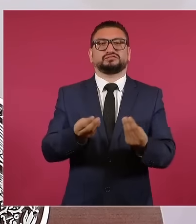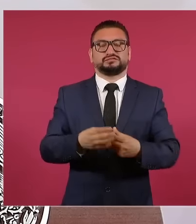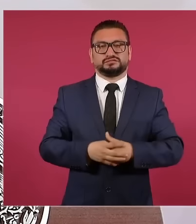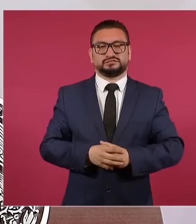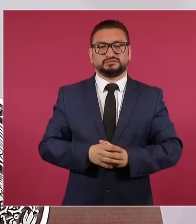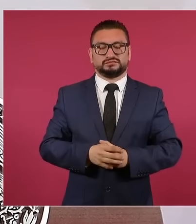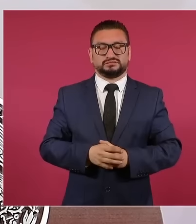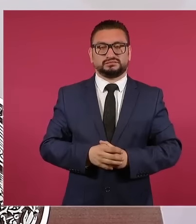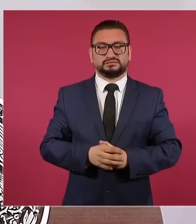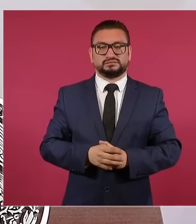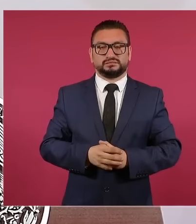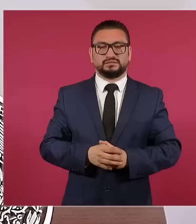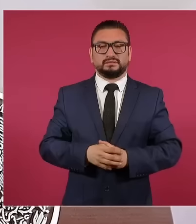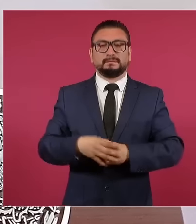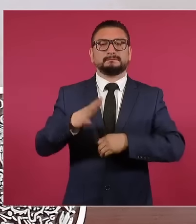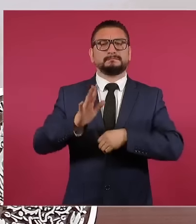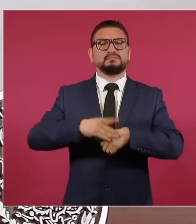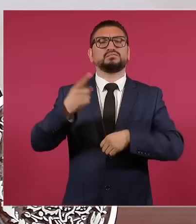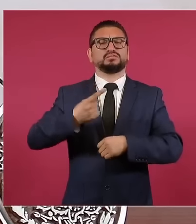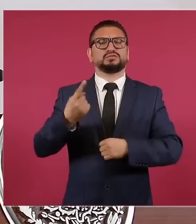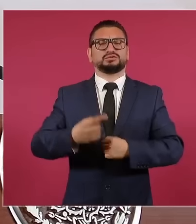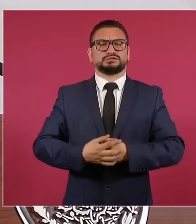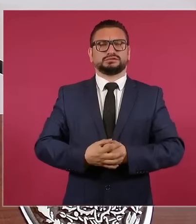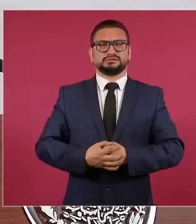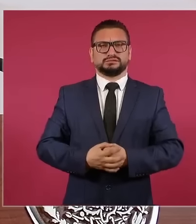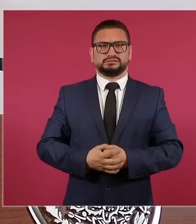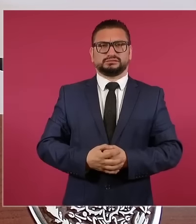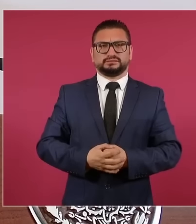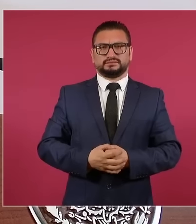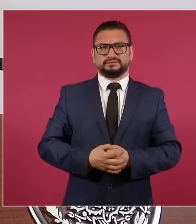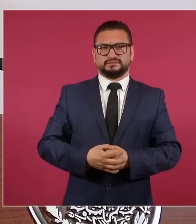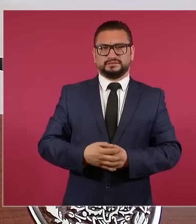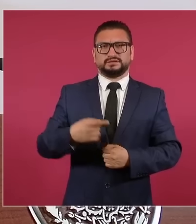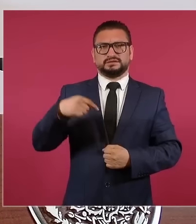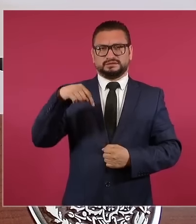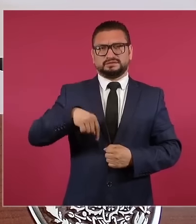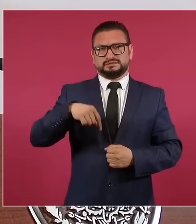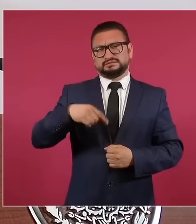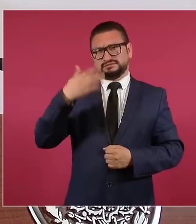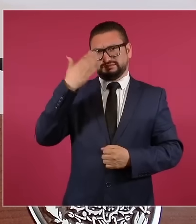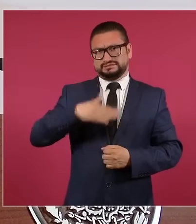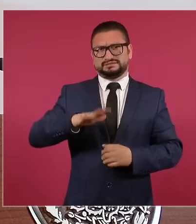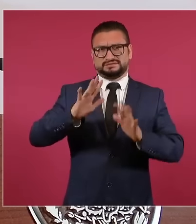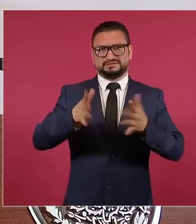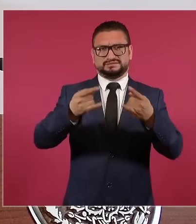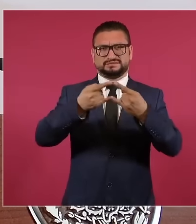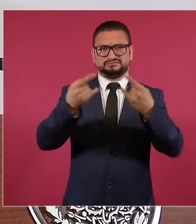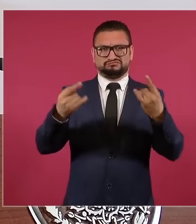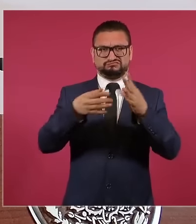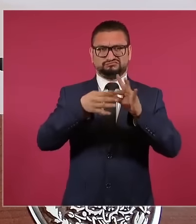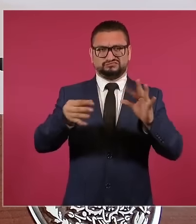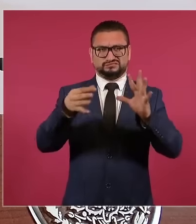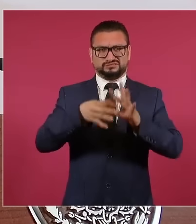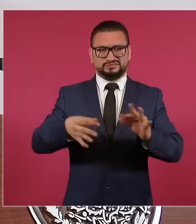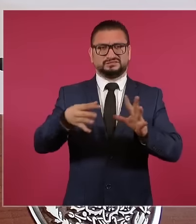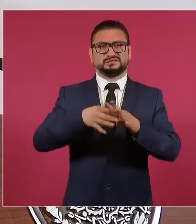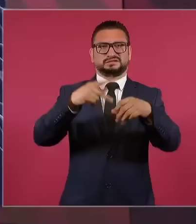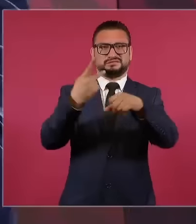mucho porque aquí eh se habla de